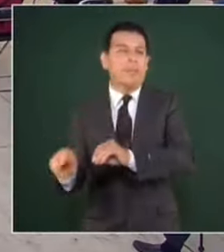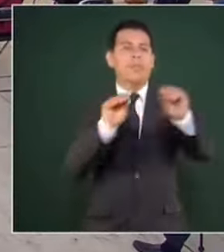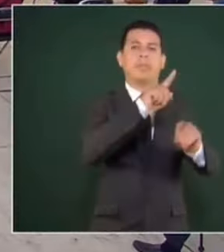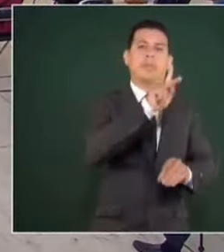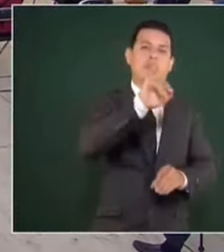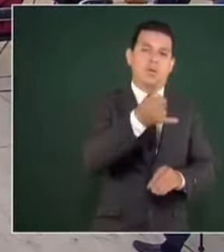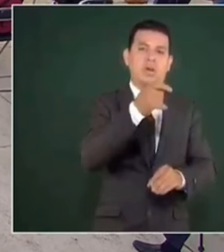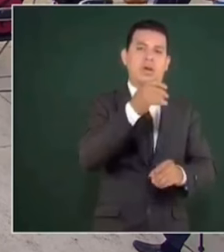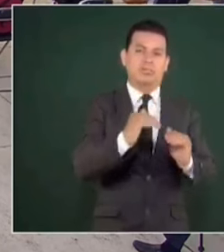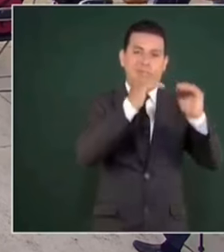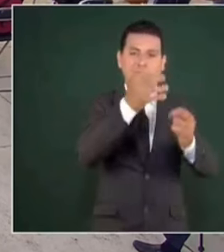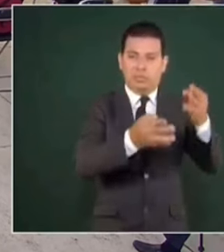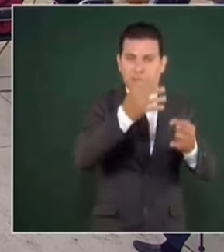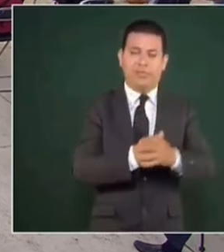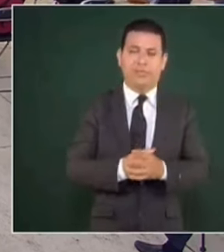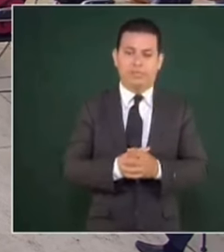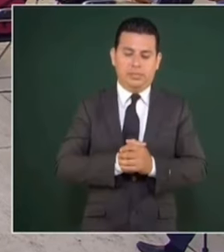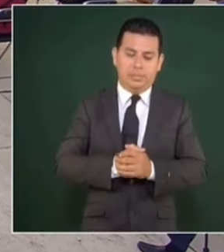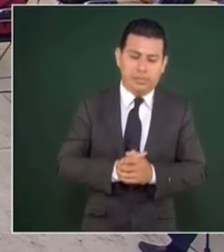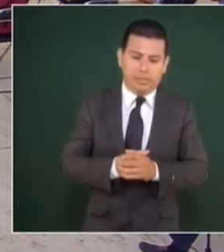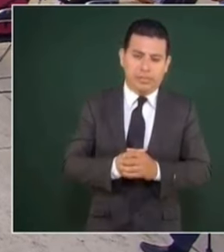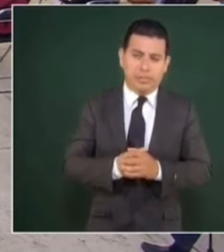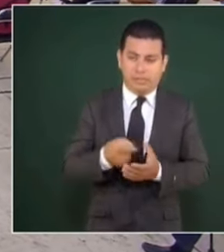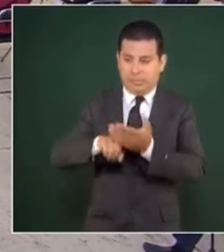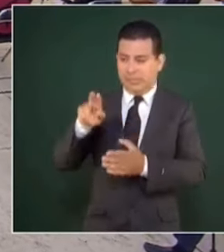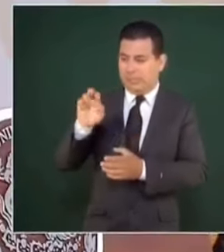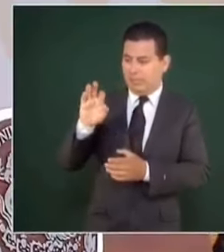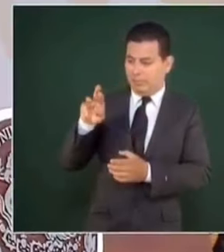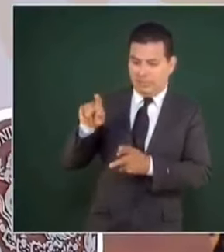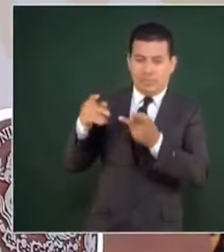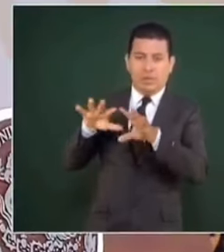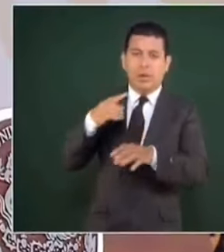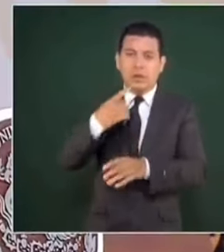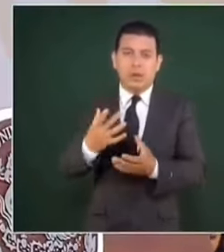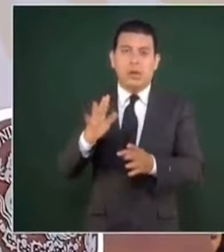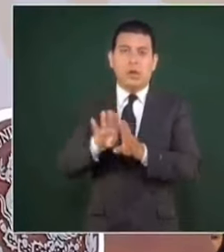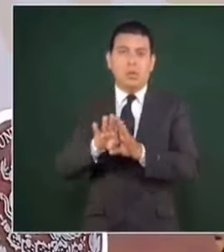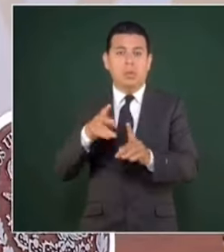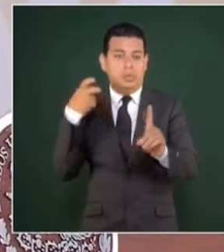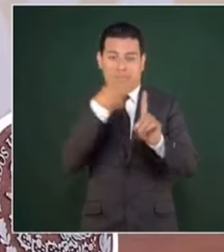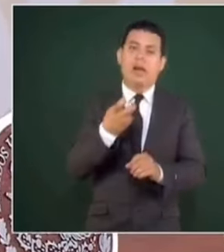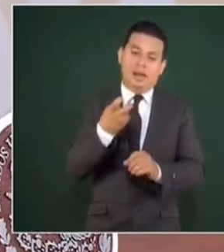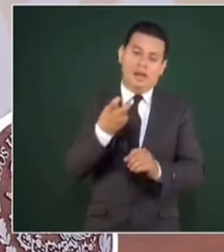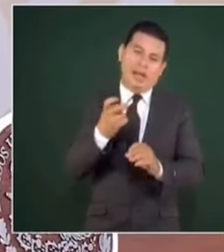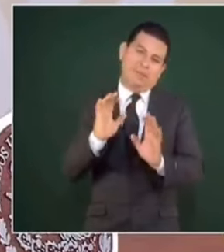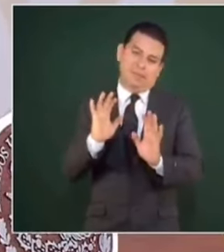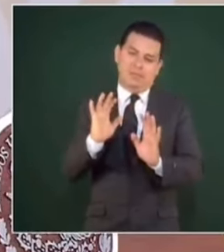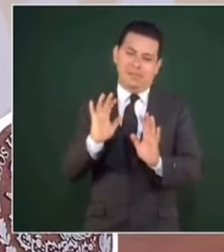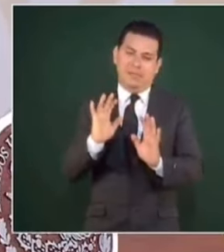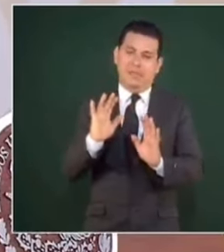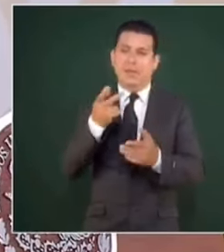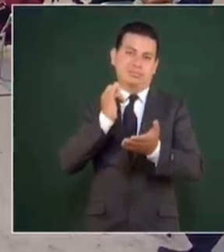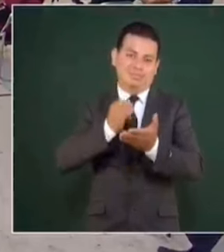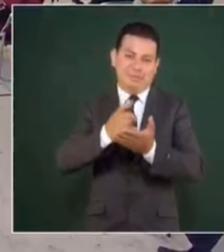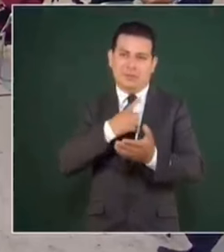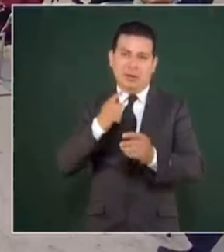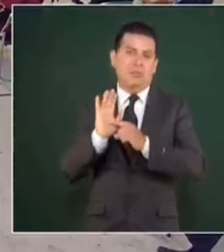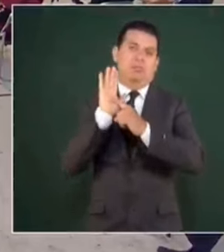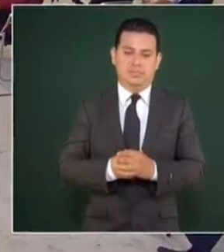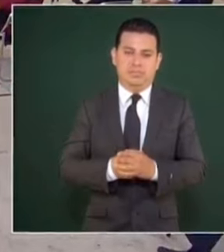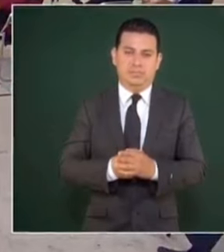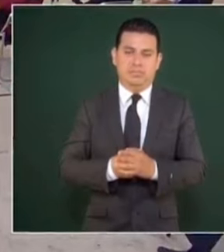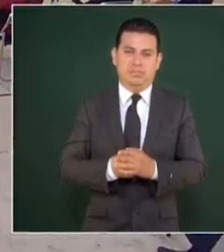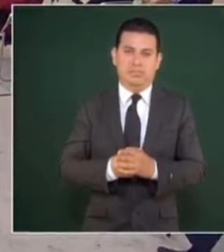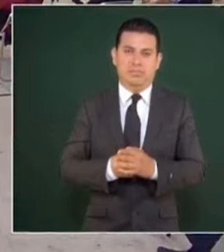bien. Pero la jiribilla de Reforma es, como crítico, ahí va el doble. Pues no es